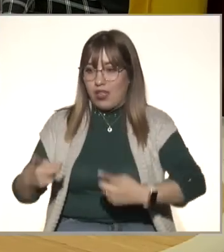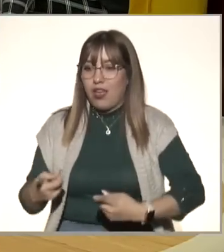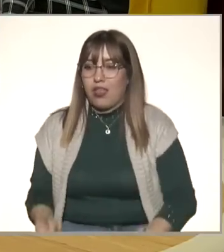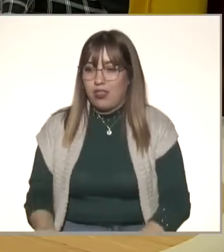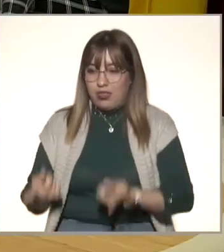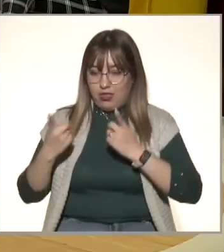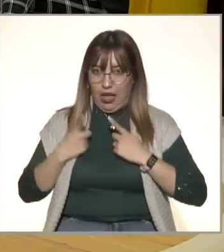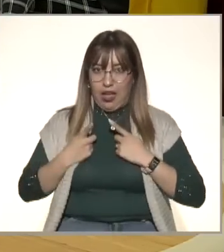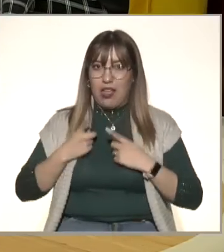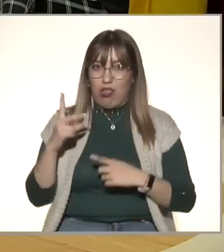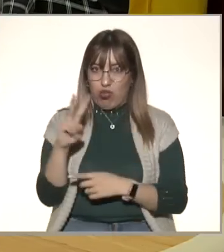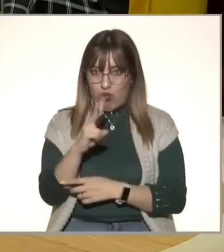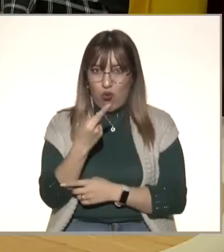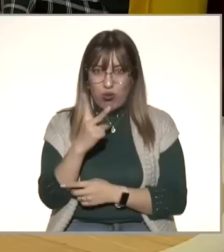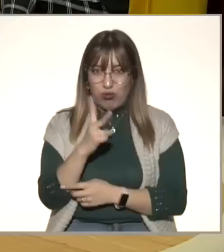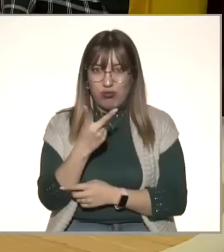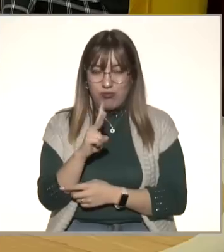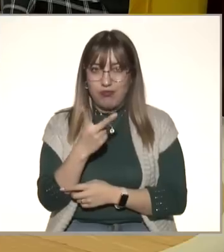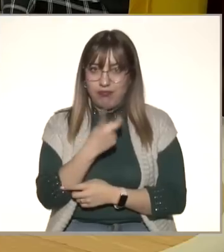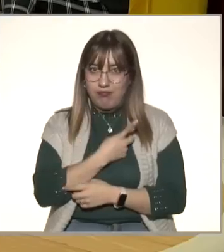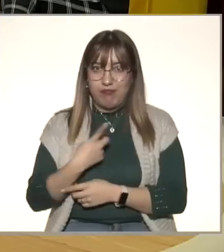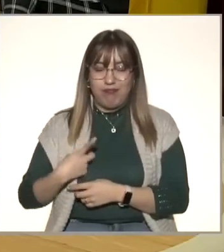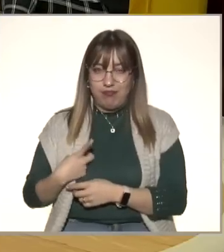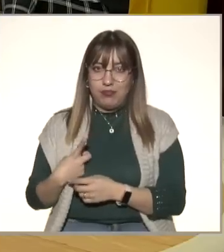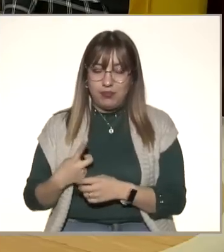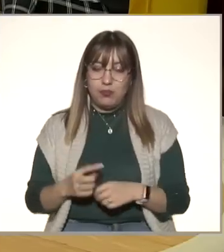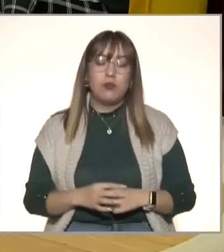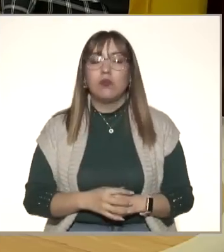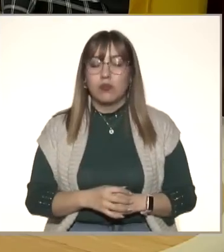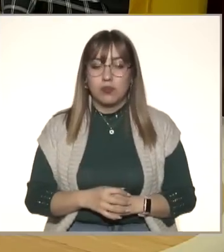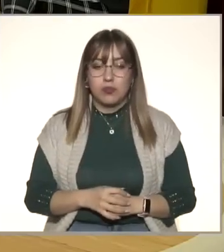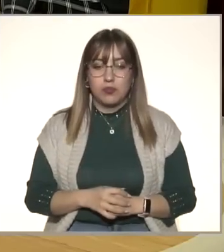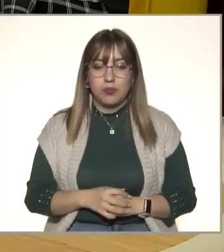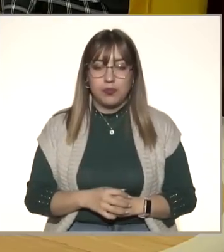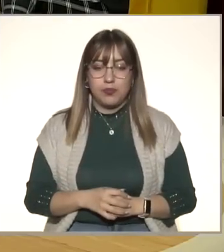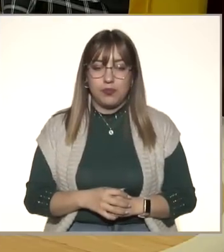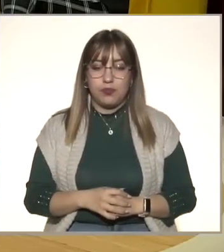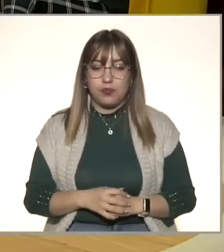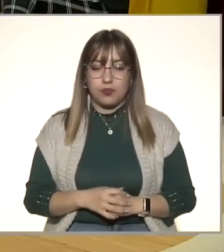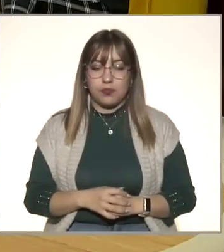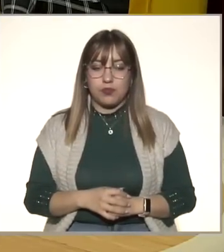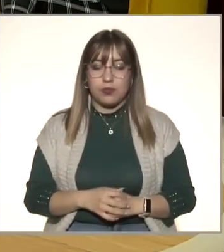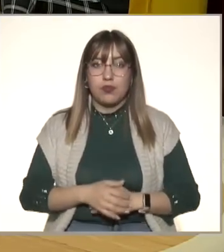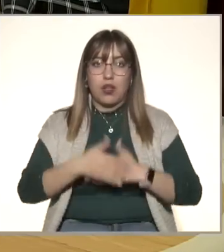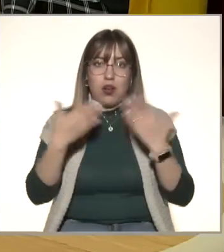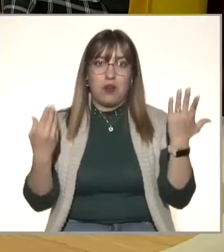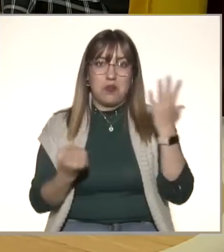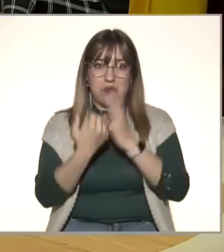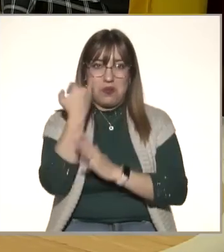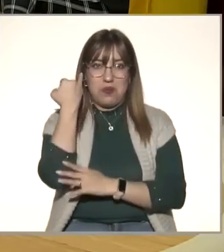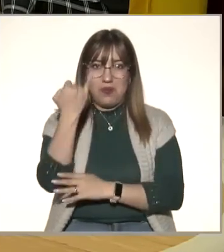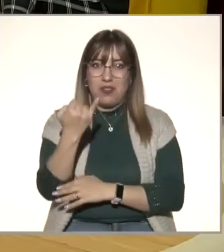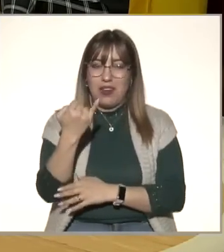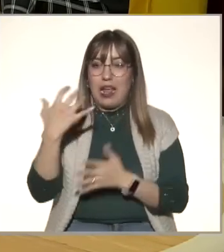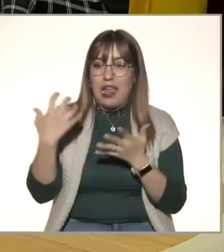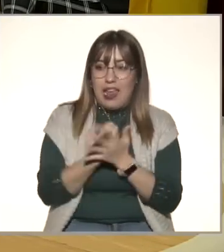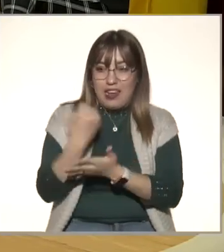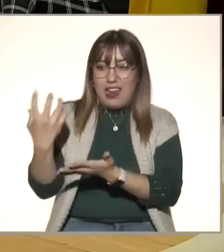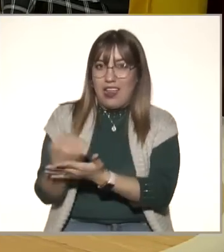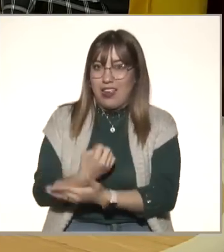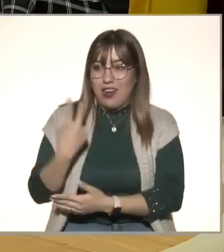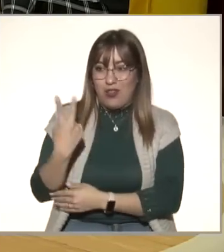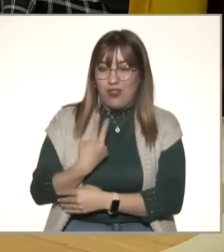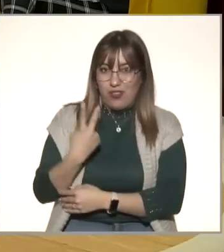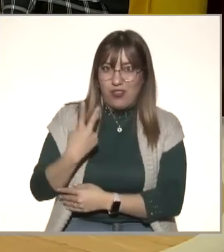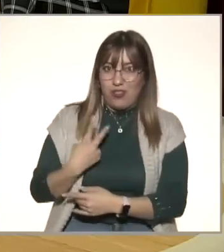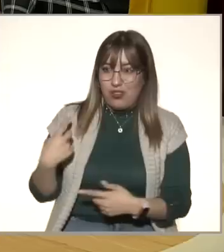da. Las dos partes tienen que ceder. La nueva idea del gana-gana, ¿no? Tú me das, yo te doy y ganamos